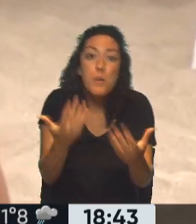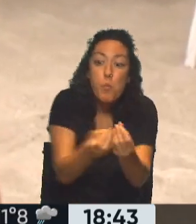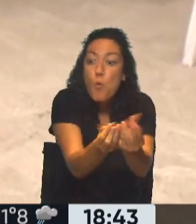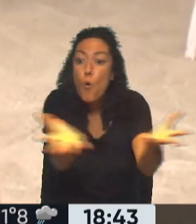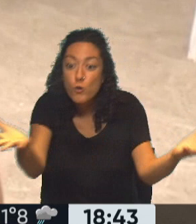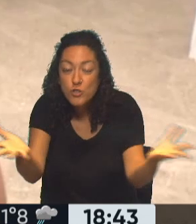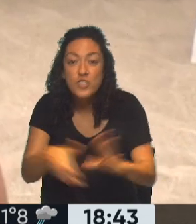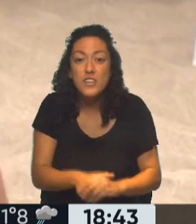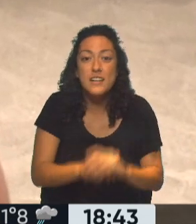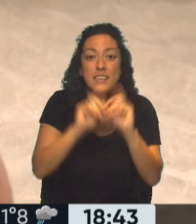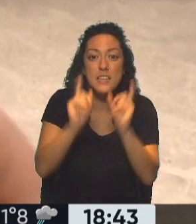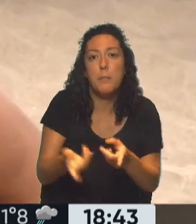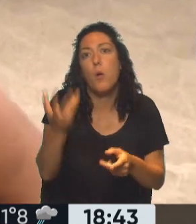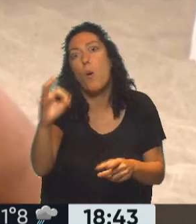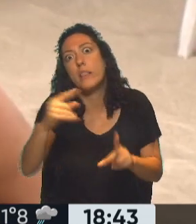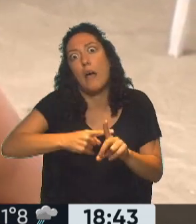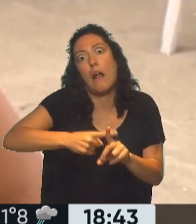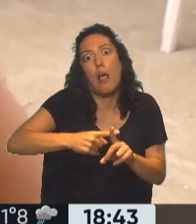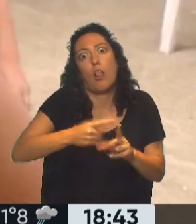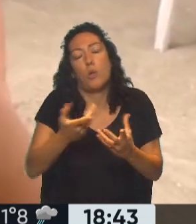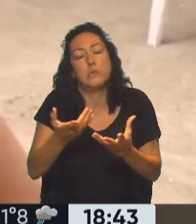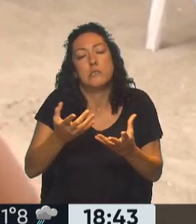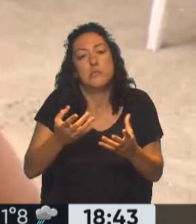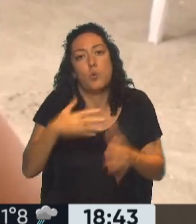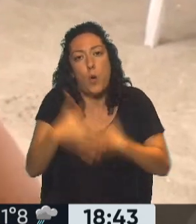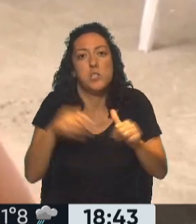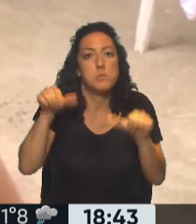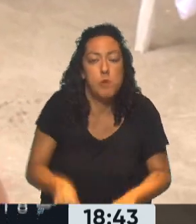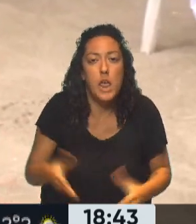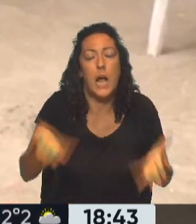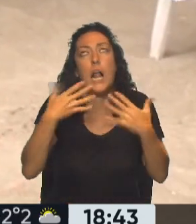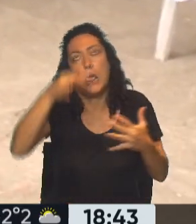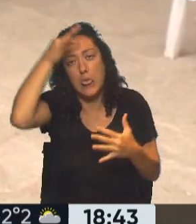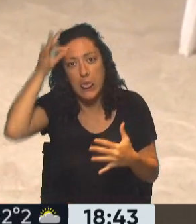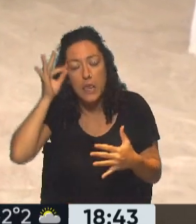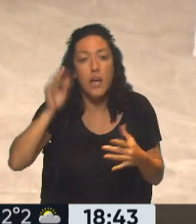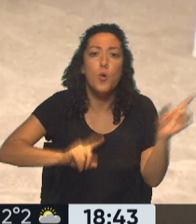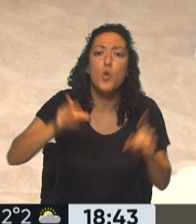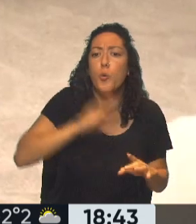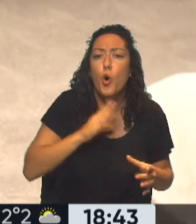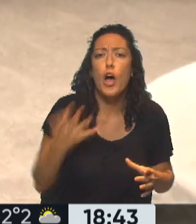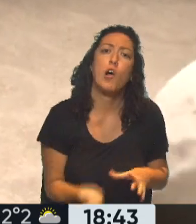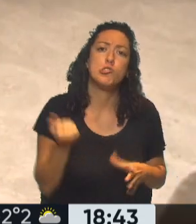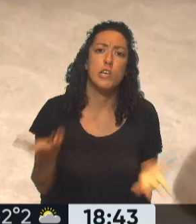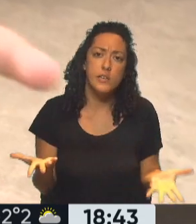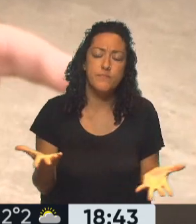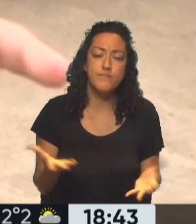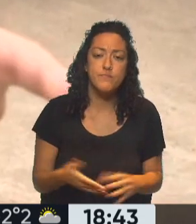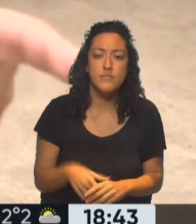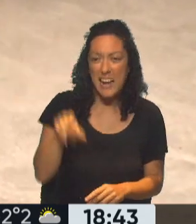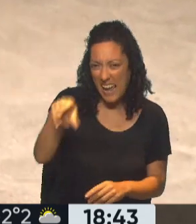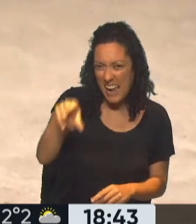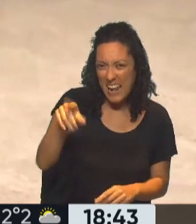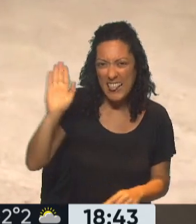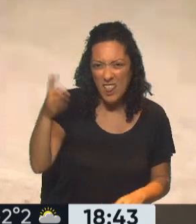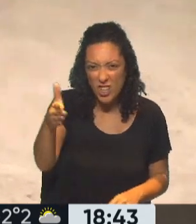También no puedes jugar a la pelota con 40 grados igual. Te morís de calor. Pero consígame alguno de Boca, che. Este Aldo, sí,